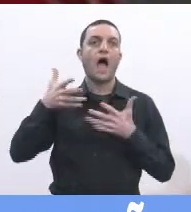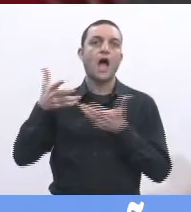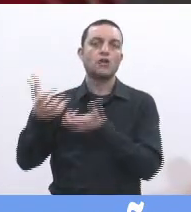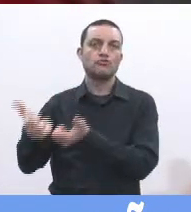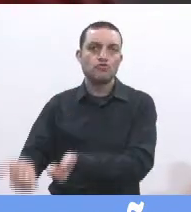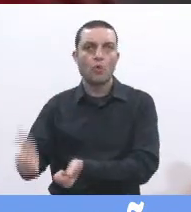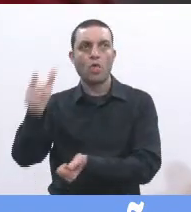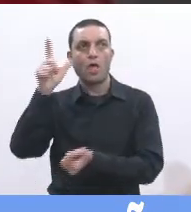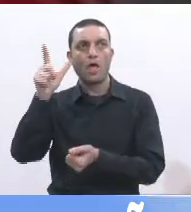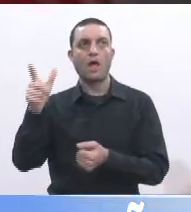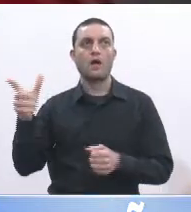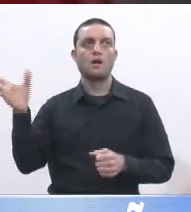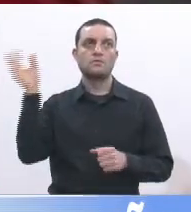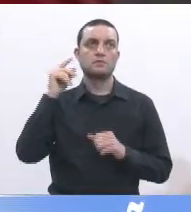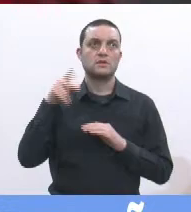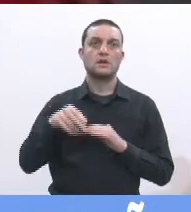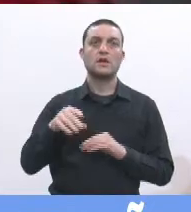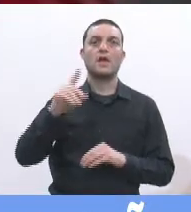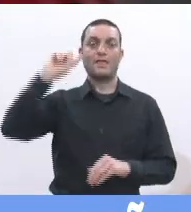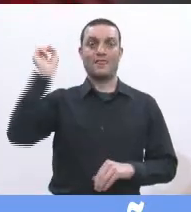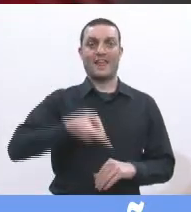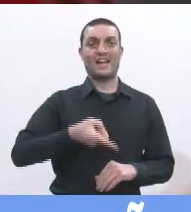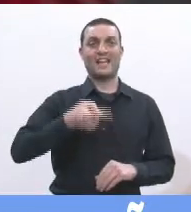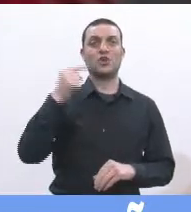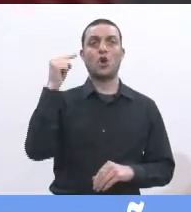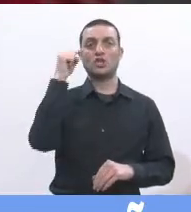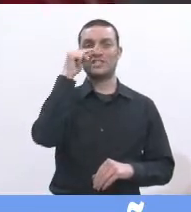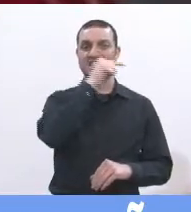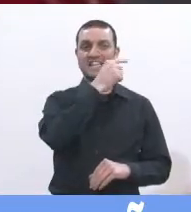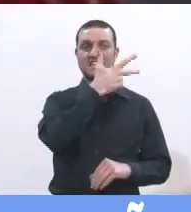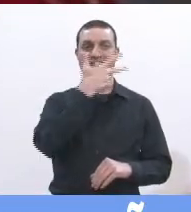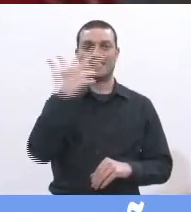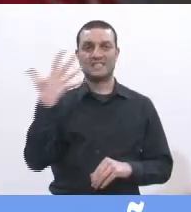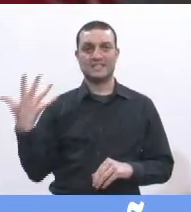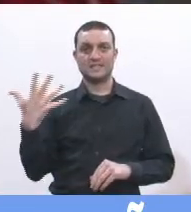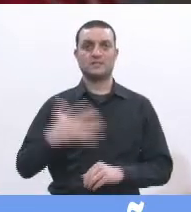el decreto DNU 735.